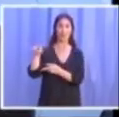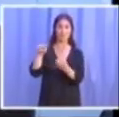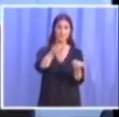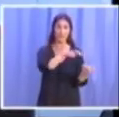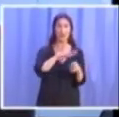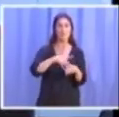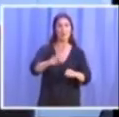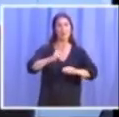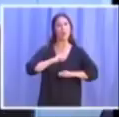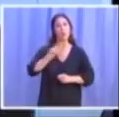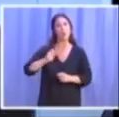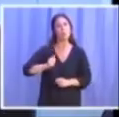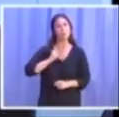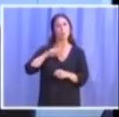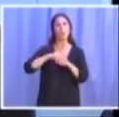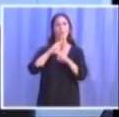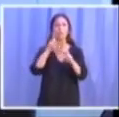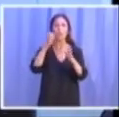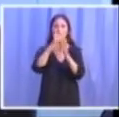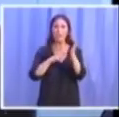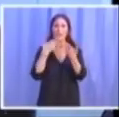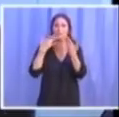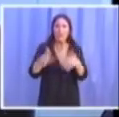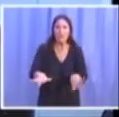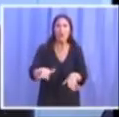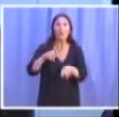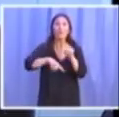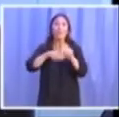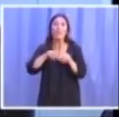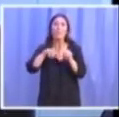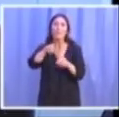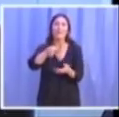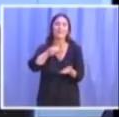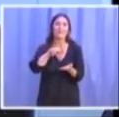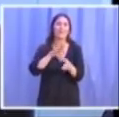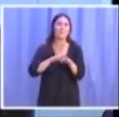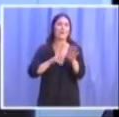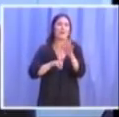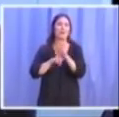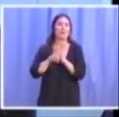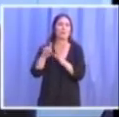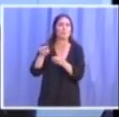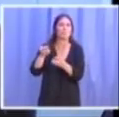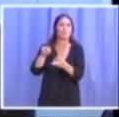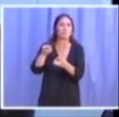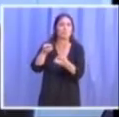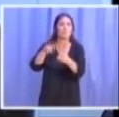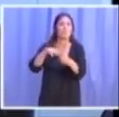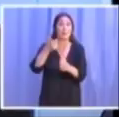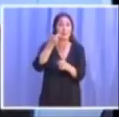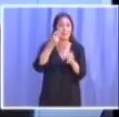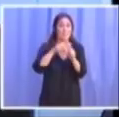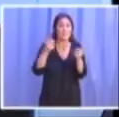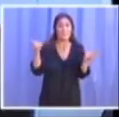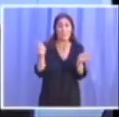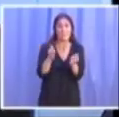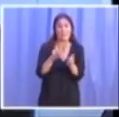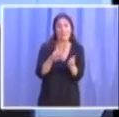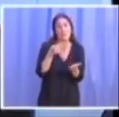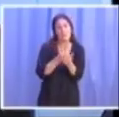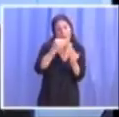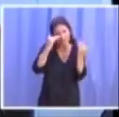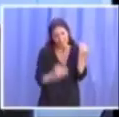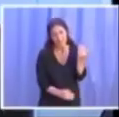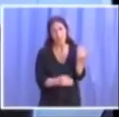una posibilidad de bonificación y exenciones en base a esa progresividad fiscal que el más pequeño, evidentemente, tiene que pagar menos.